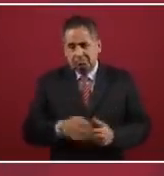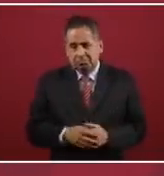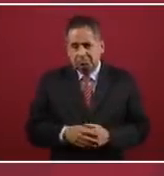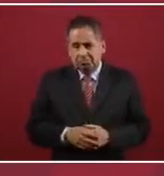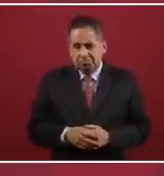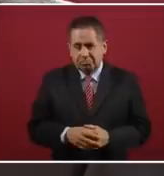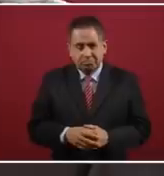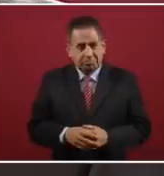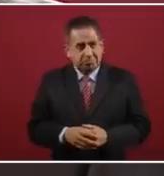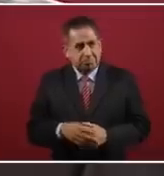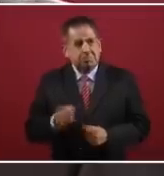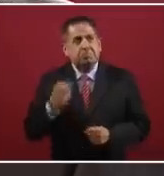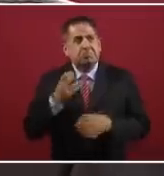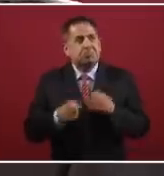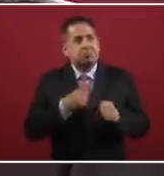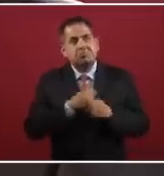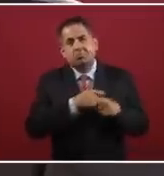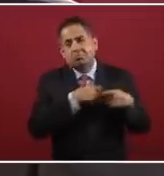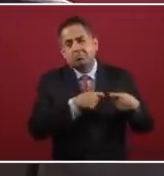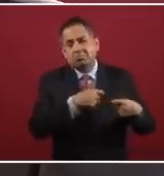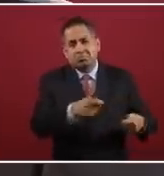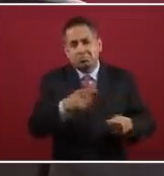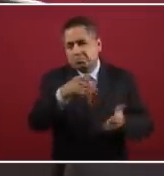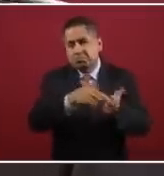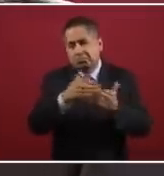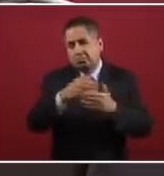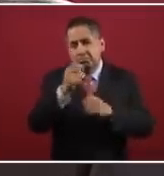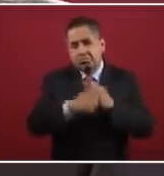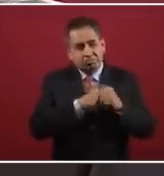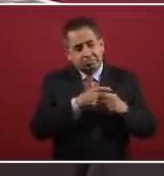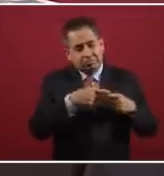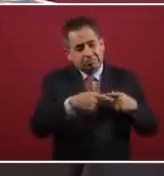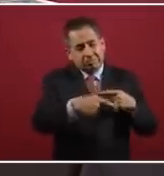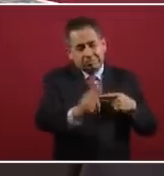ni en un millón de años.